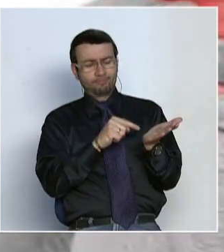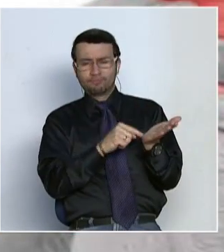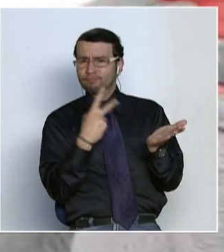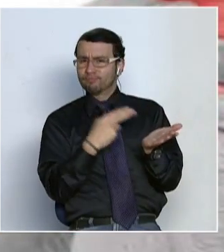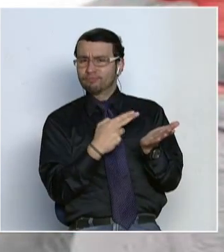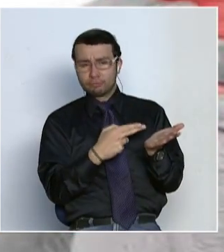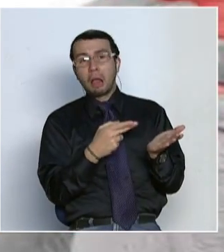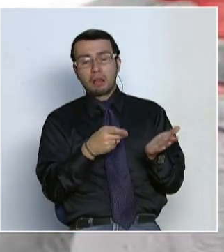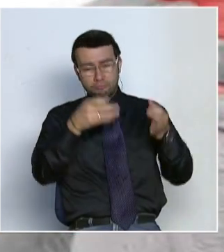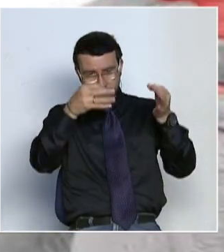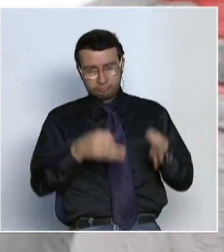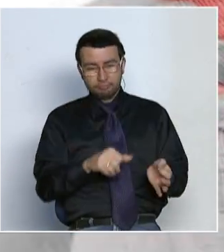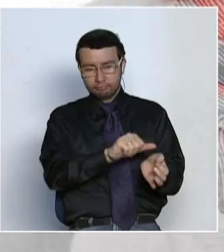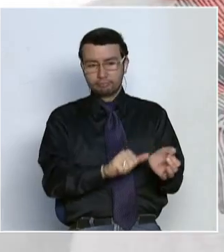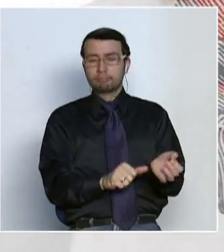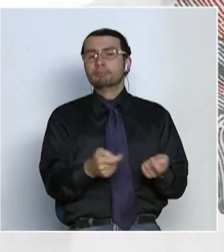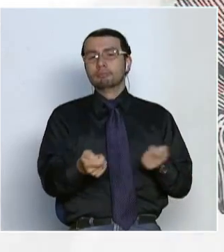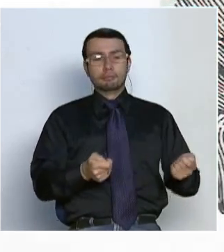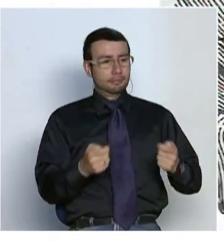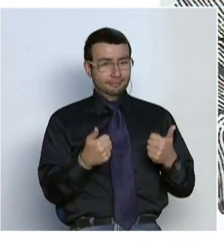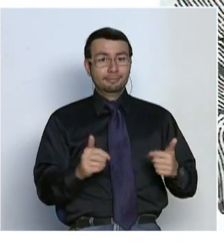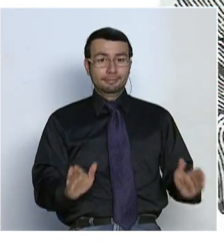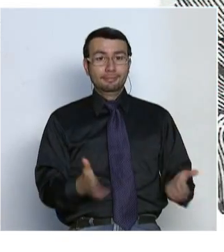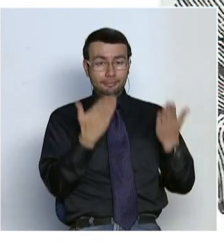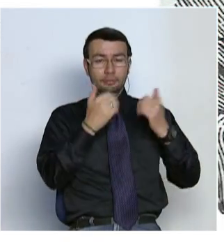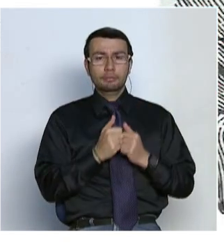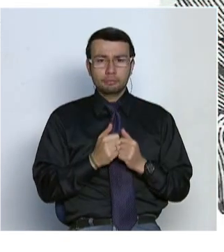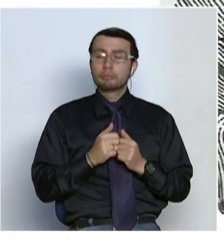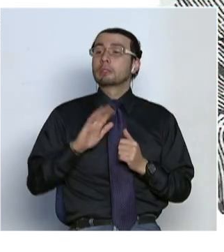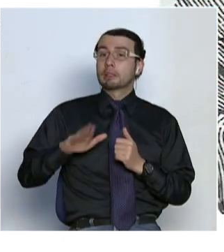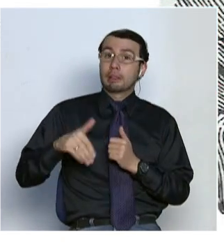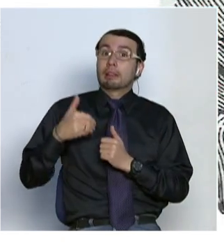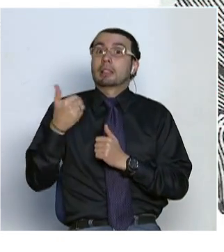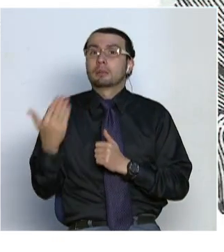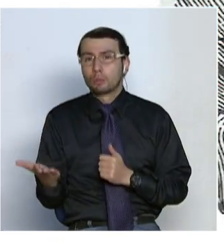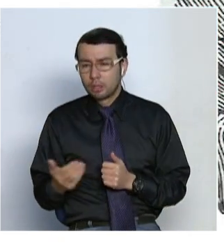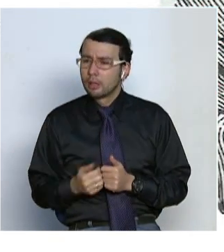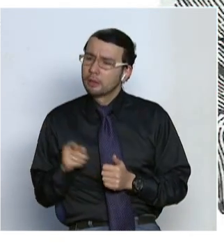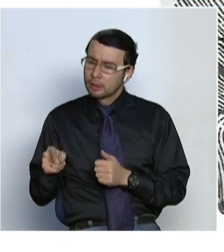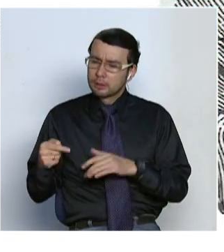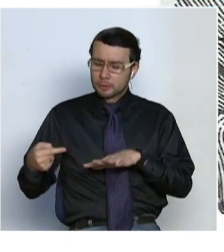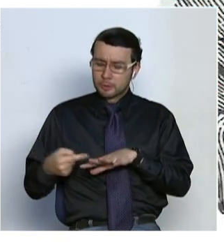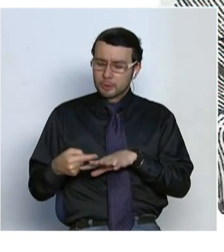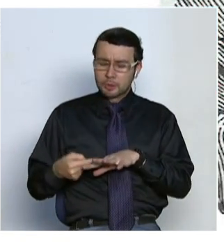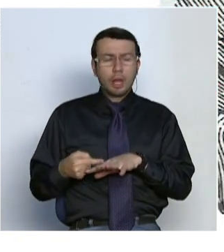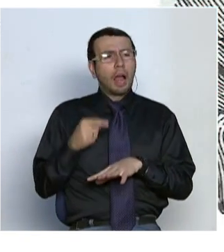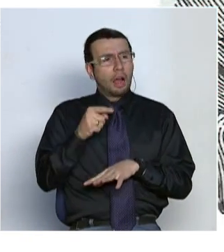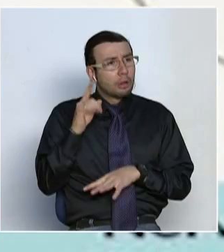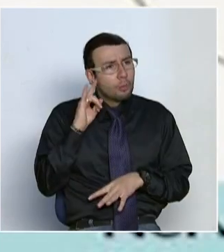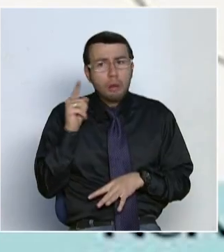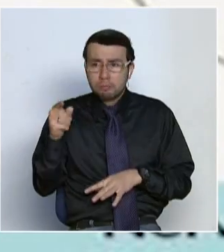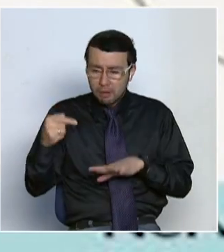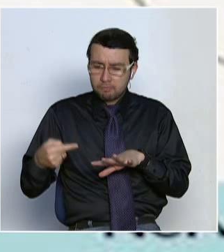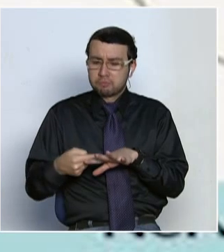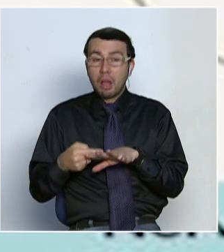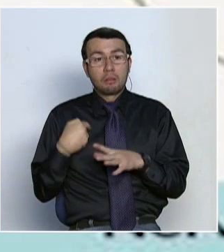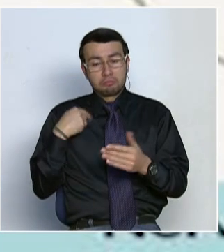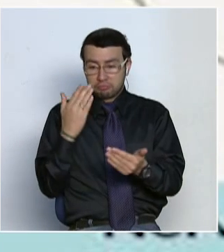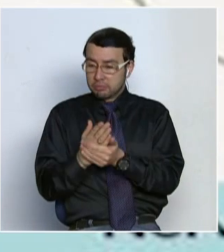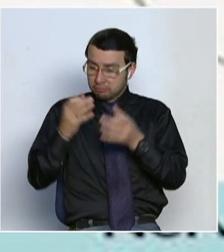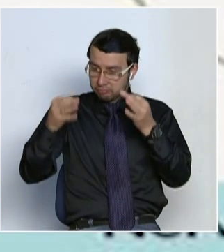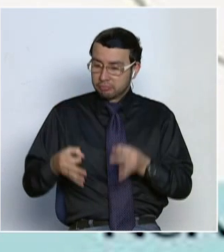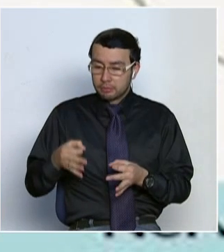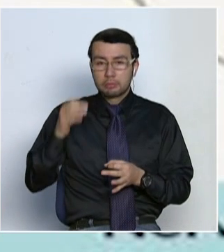Ahora le aparece esto. Infortunadamente ella sentía el dolor, había oído hablar que alguien hacía infiltraciones, fue infíltremen y eso le